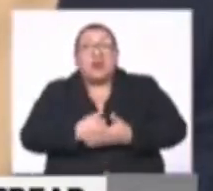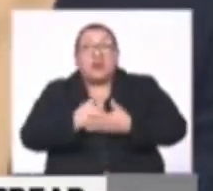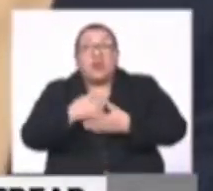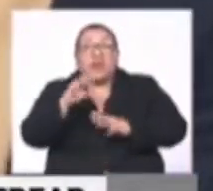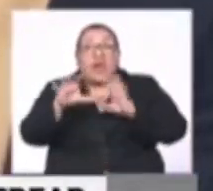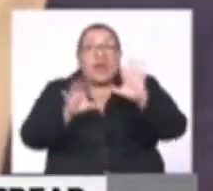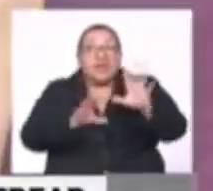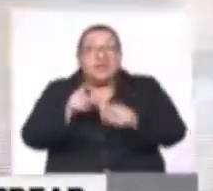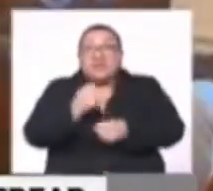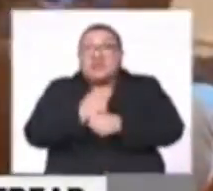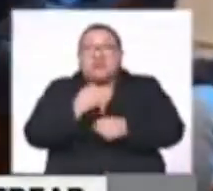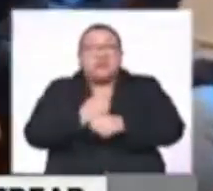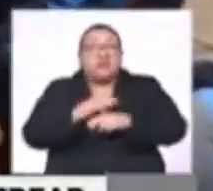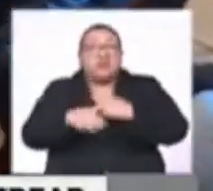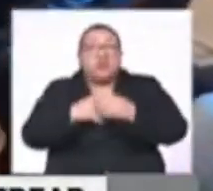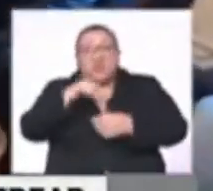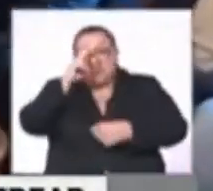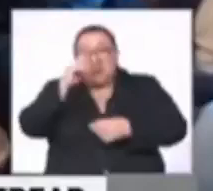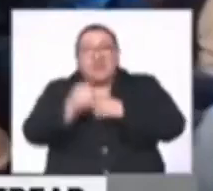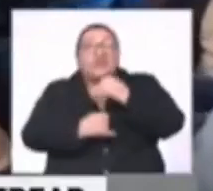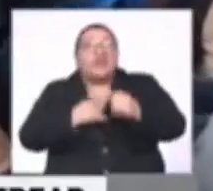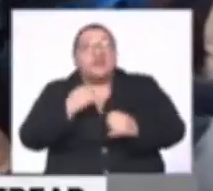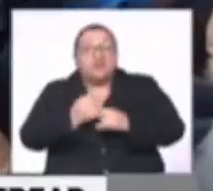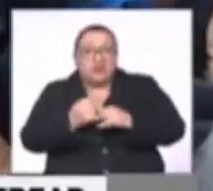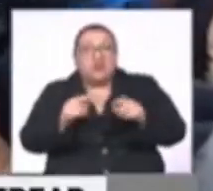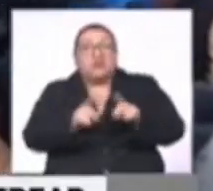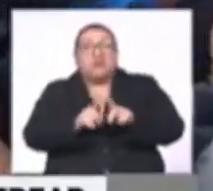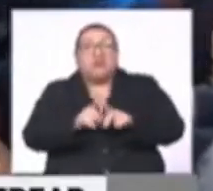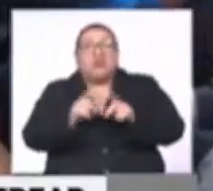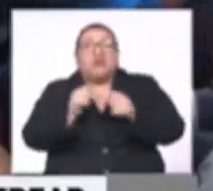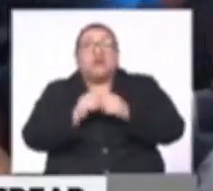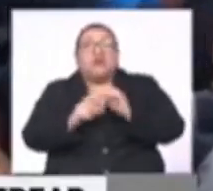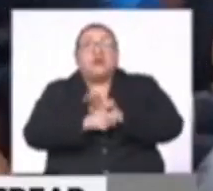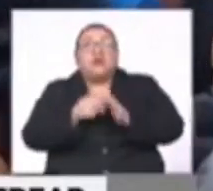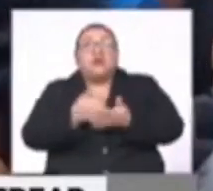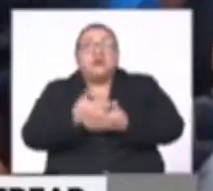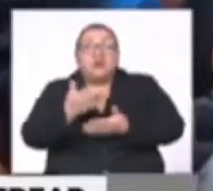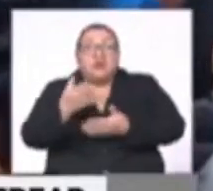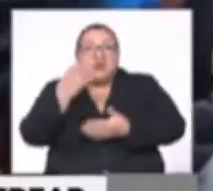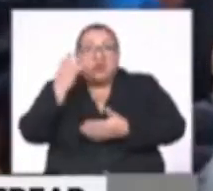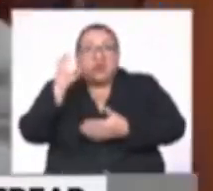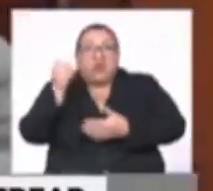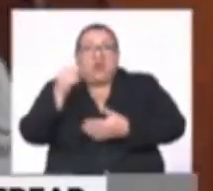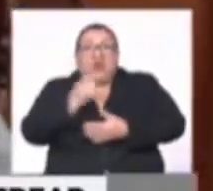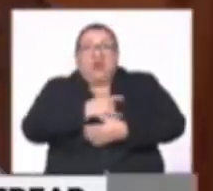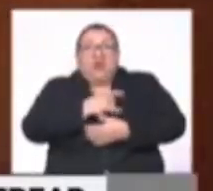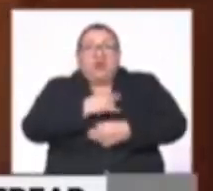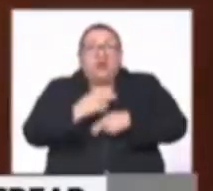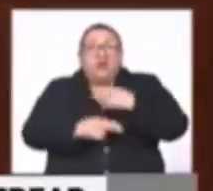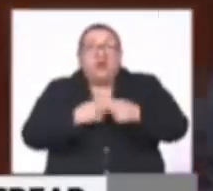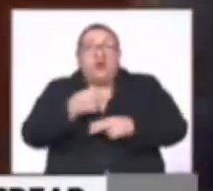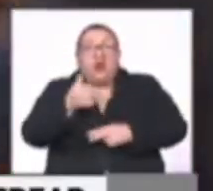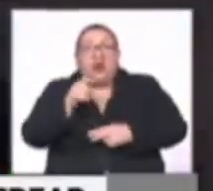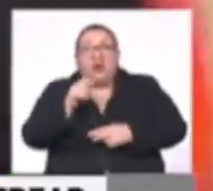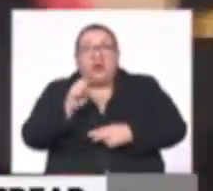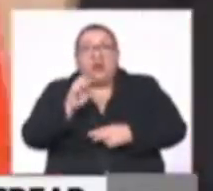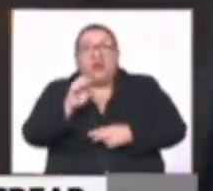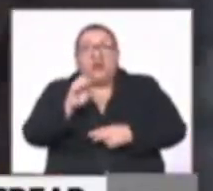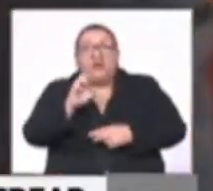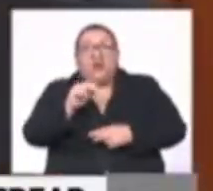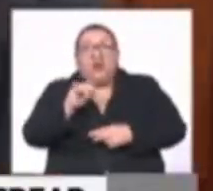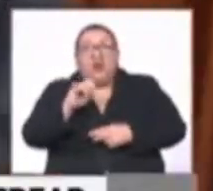artistas profesionales a nivel nacional e internacional a través de la ley que propone la creación de la Universidad Nacional de Arte